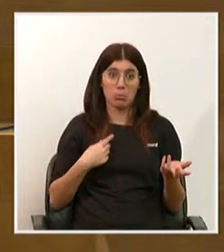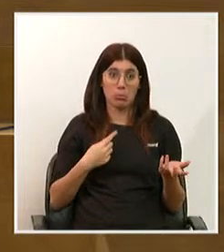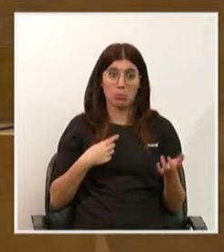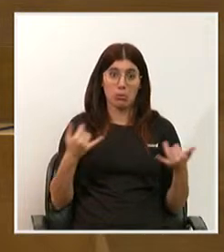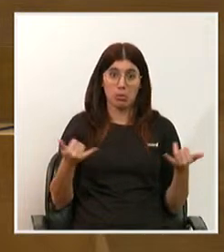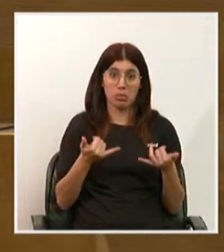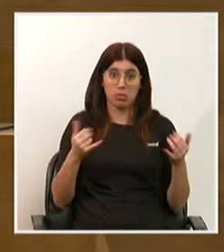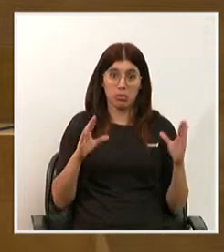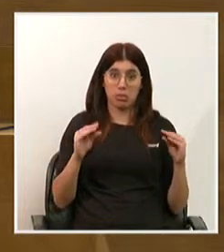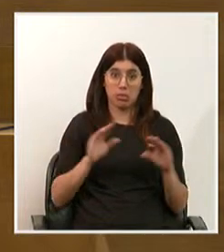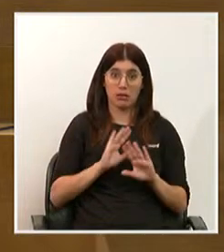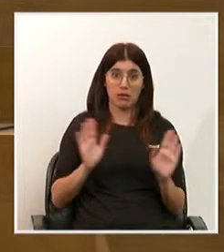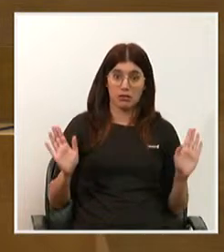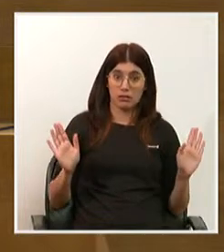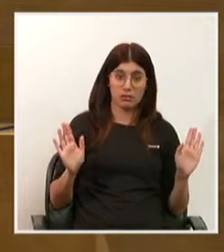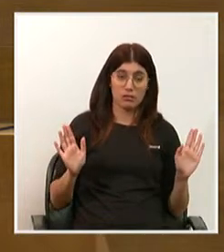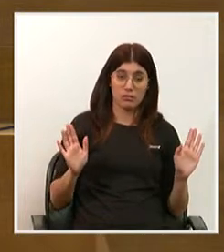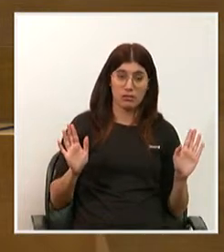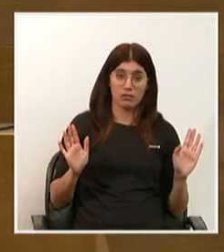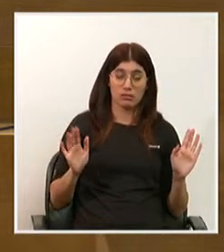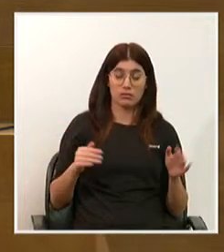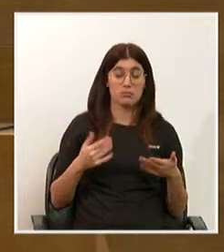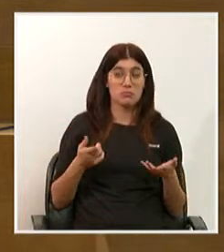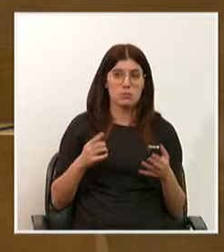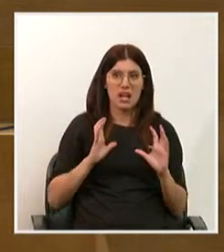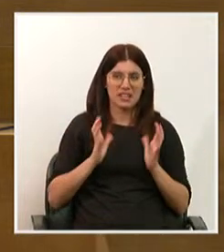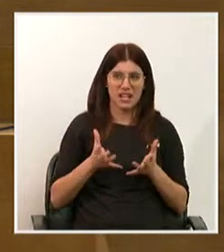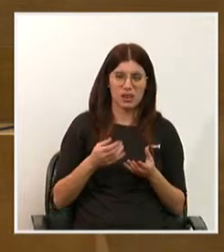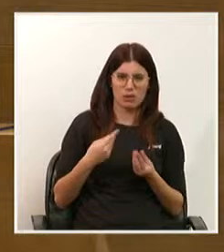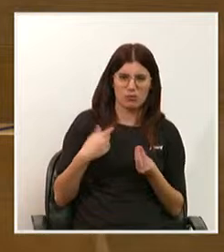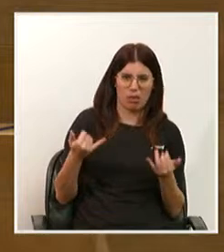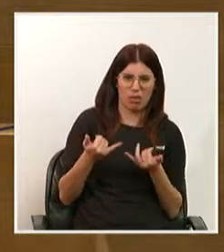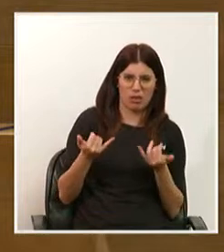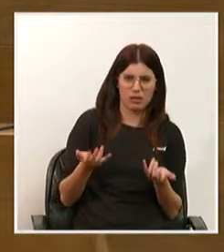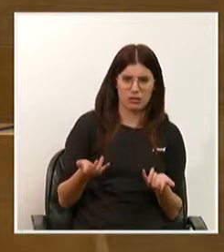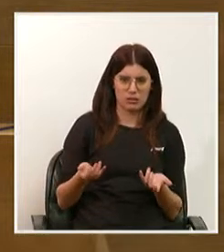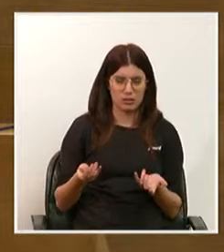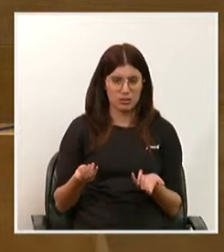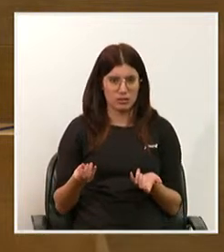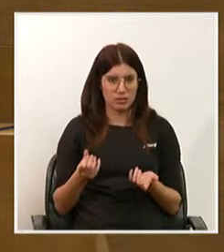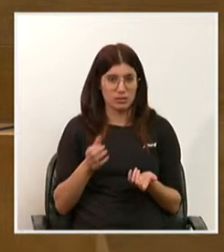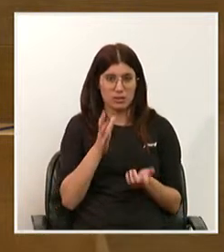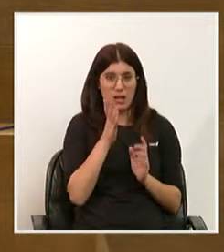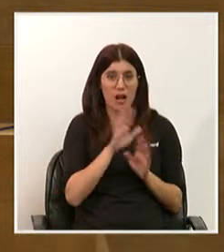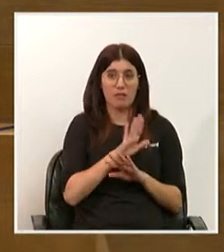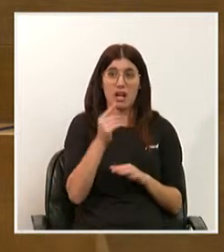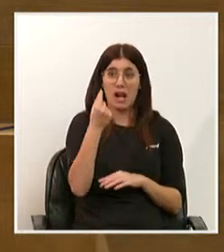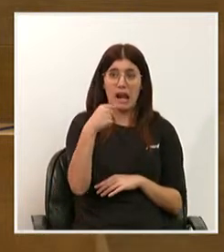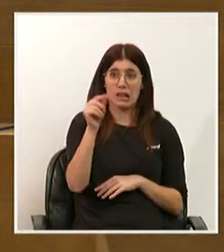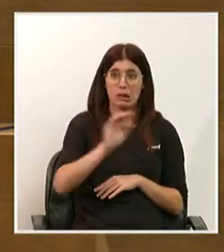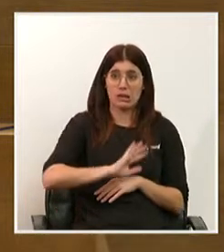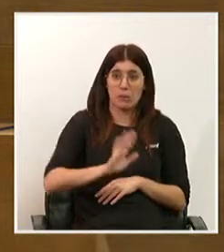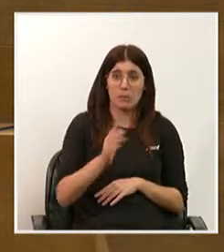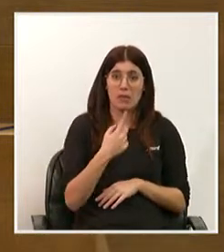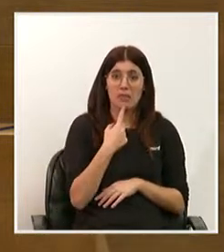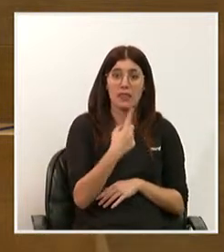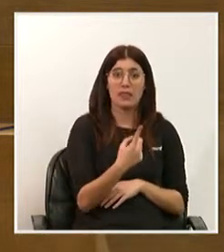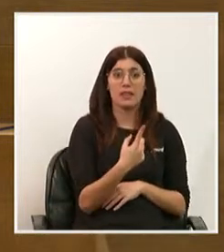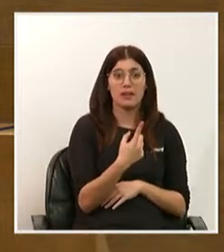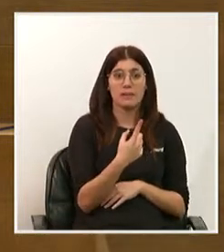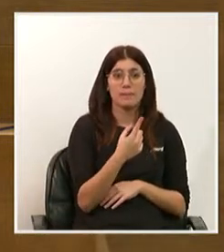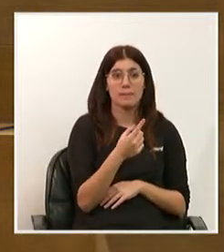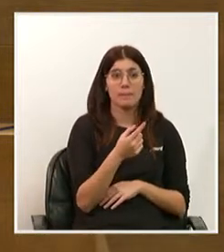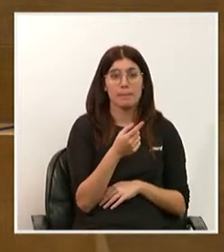Absolut fea una reac bueno no va pasar de la ancdota que bueno Dear